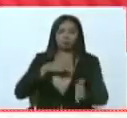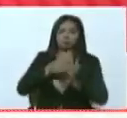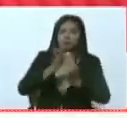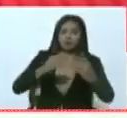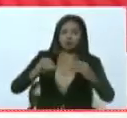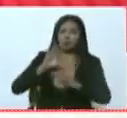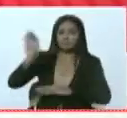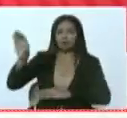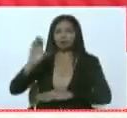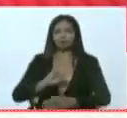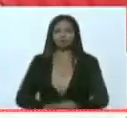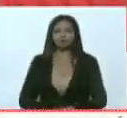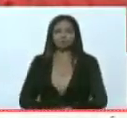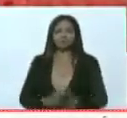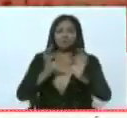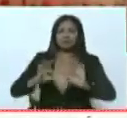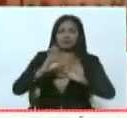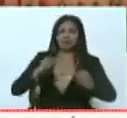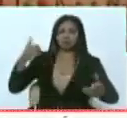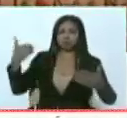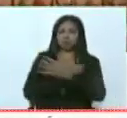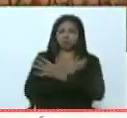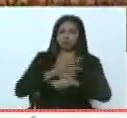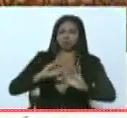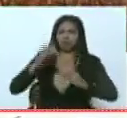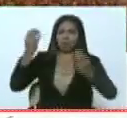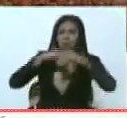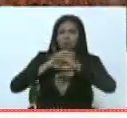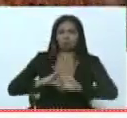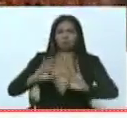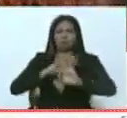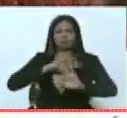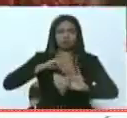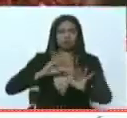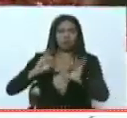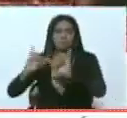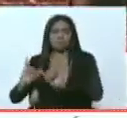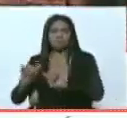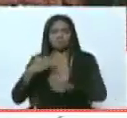como país. Nadie nos impondrá acuerdos, que lo sepan.